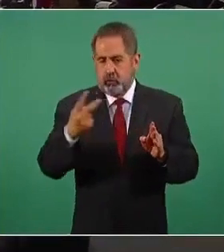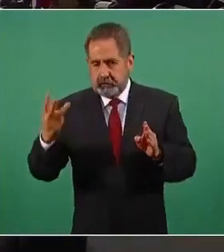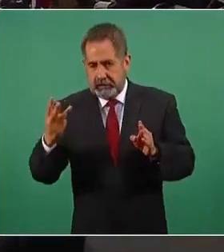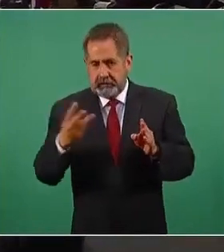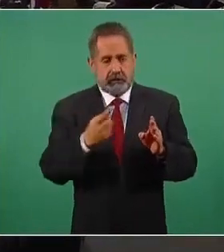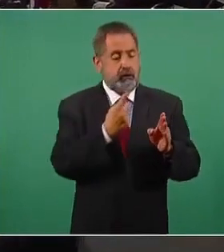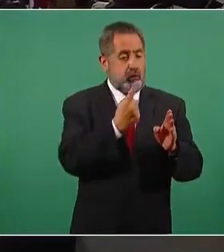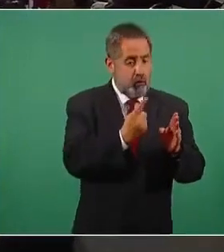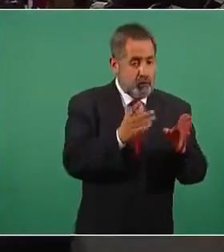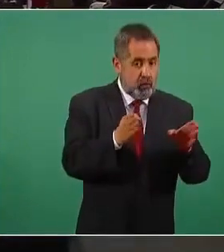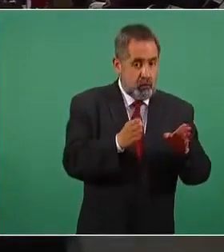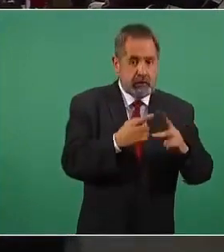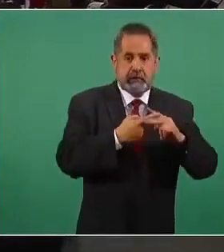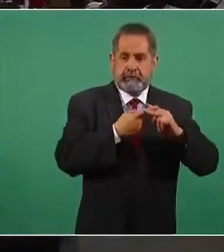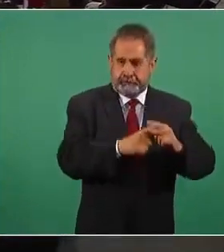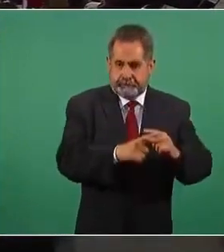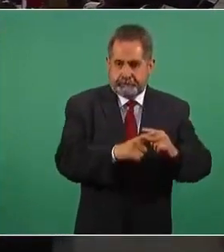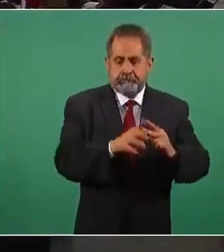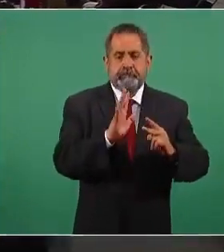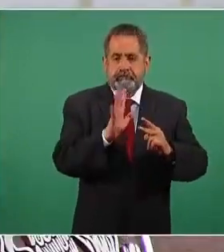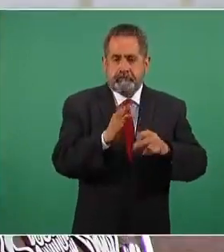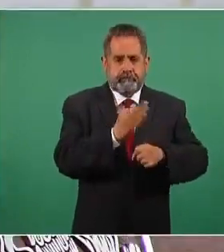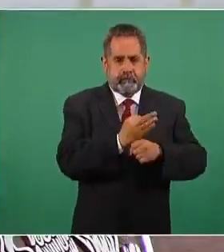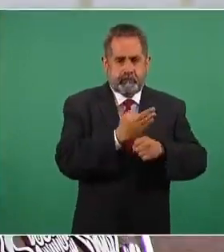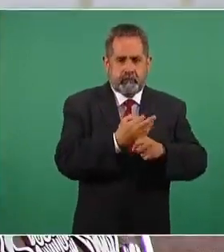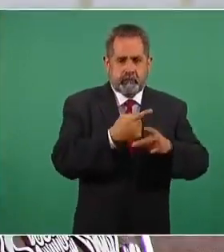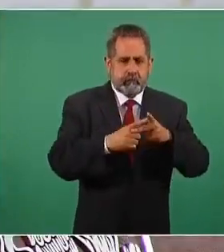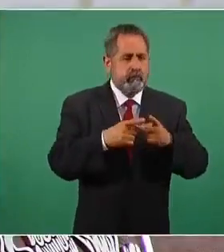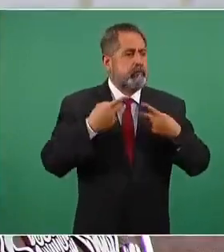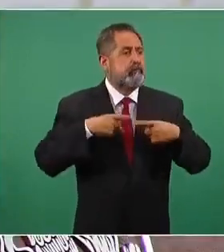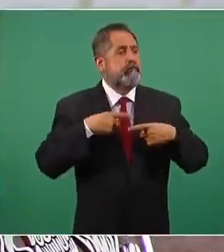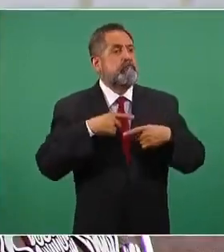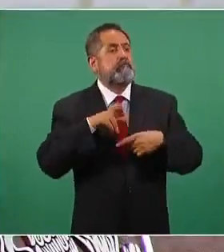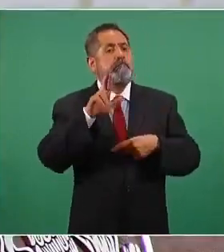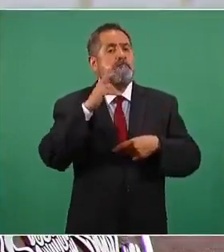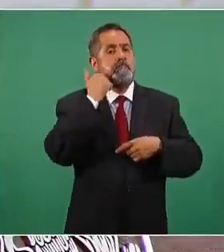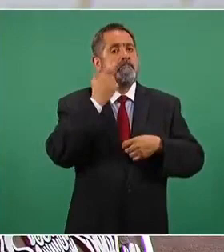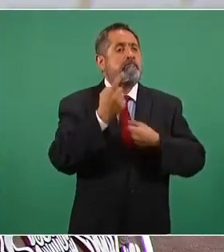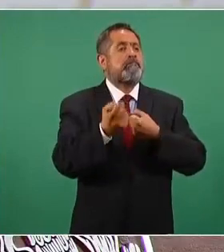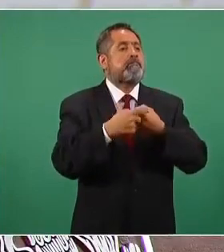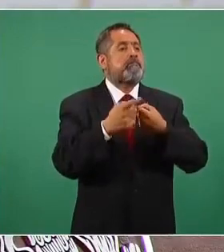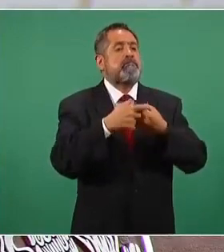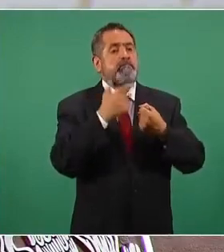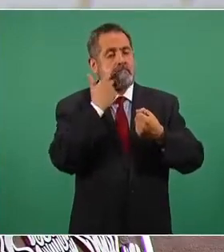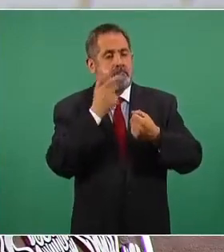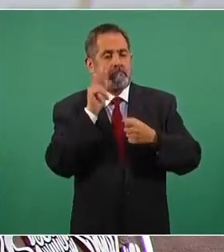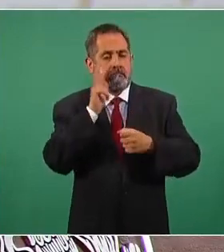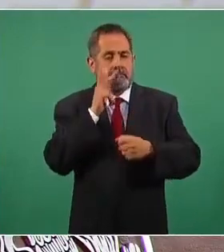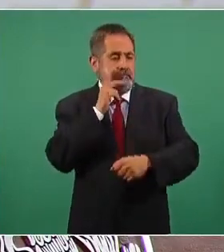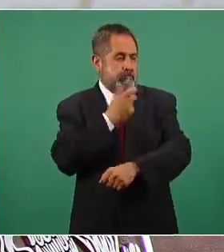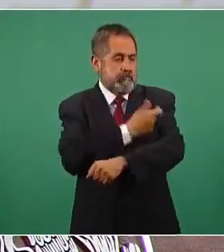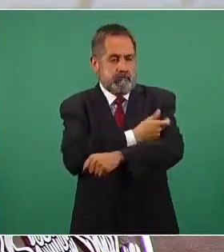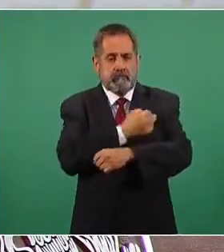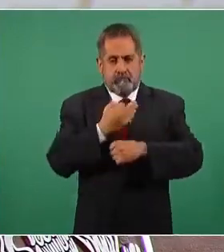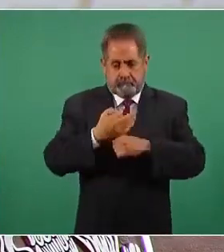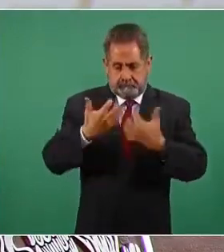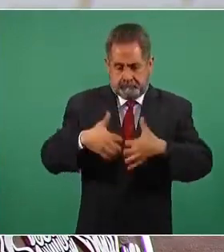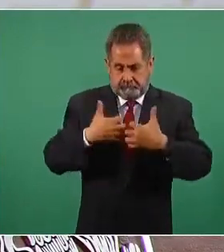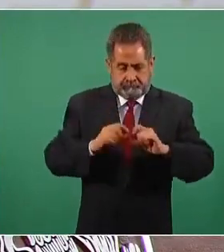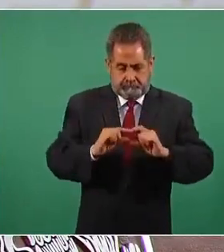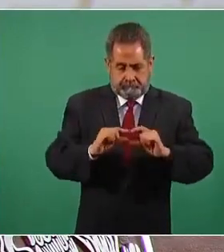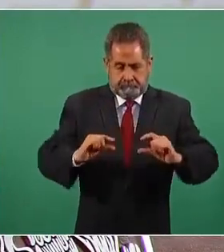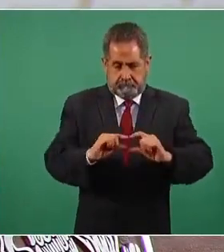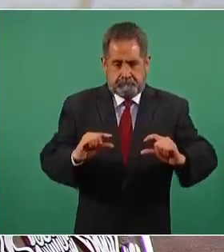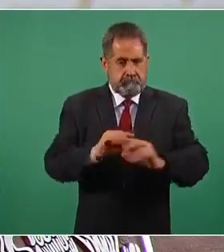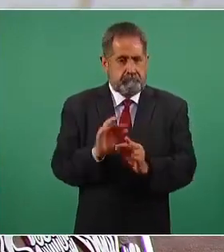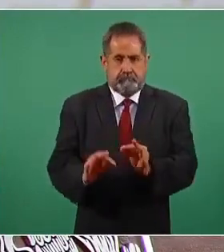podría decirse que ya inició, bueno, se está en la fase de reclutamiento. Los lotes vacunales para este ensayo